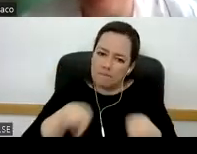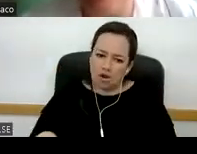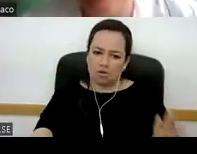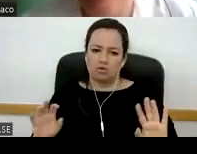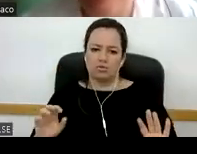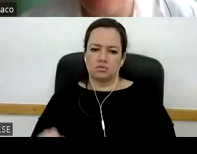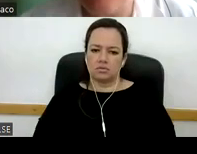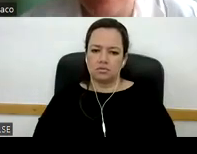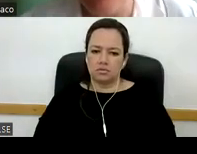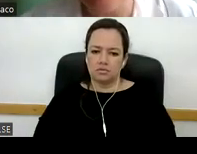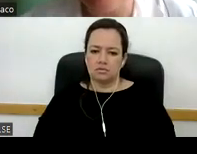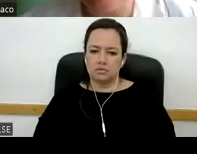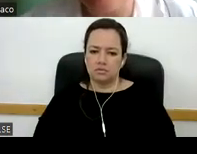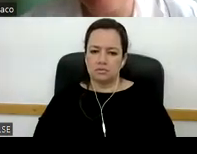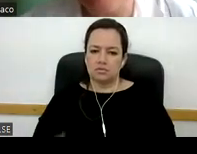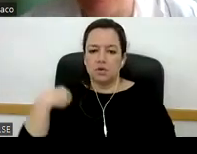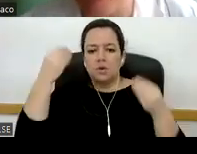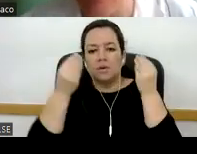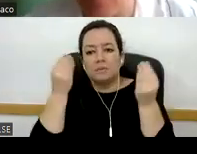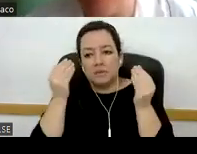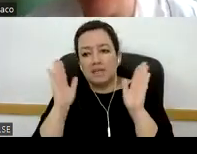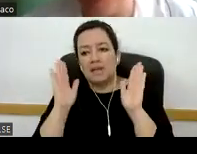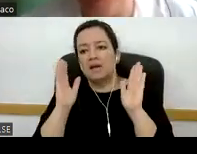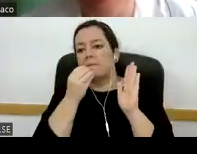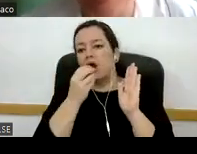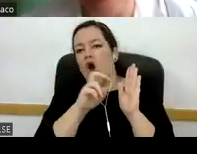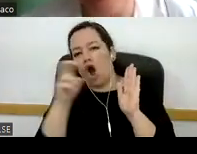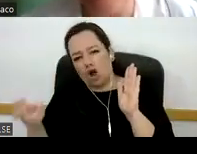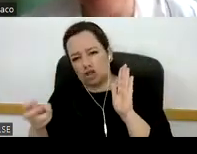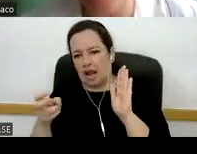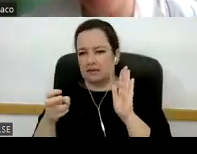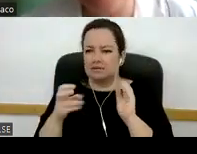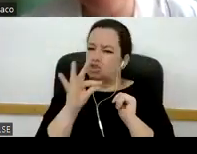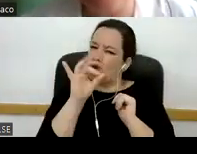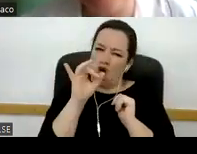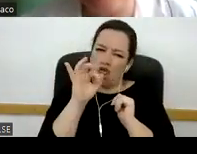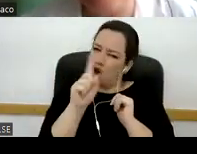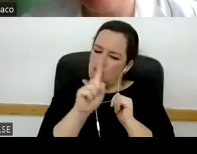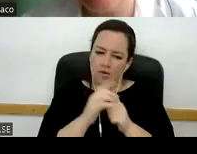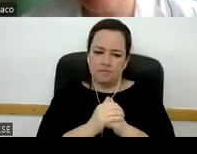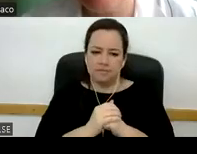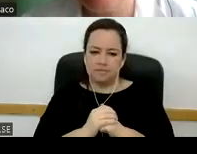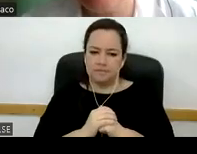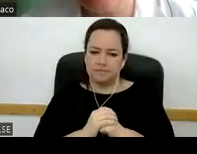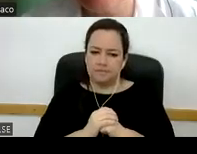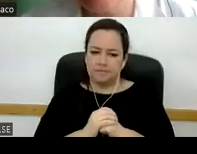quizás alguna otra alternativa terapéutica en lugar de meterme con los minerales en este caso.